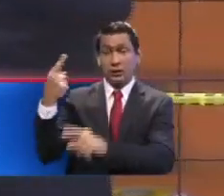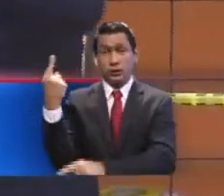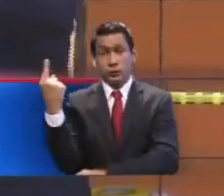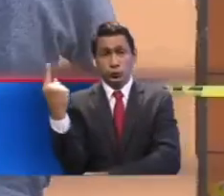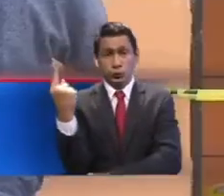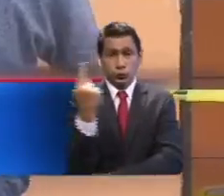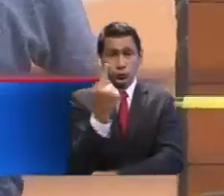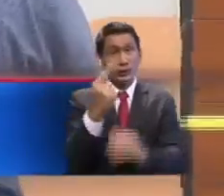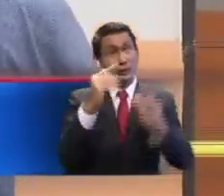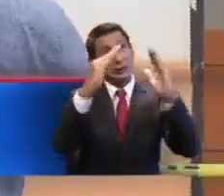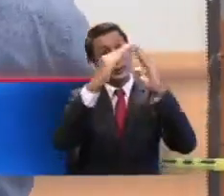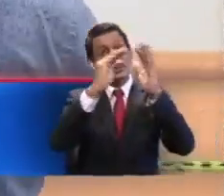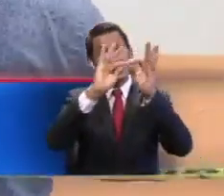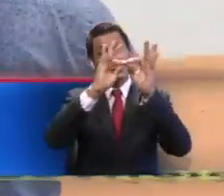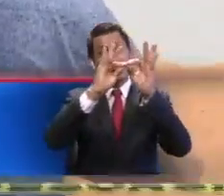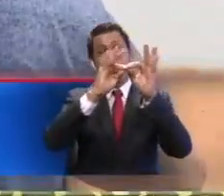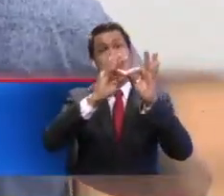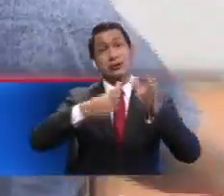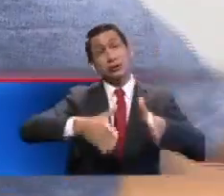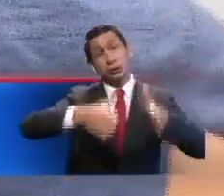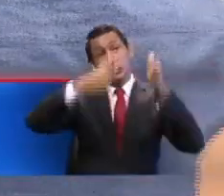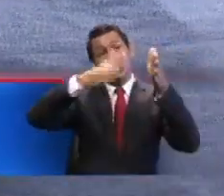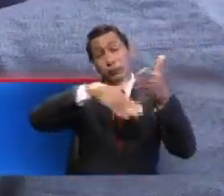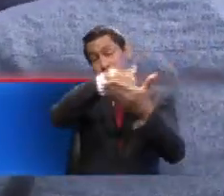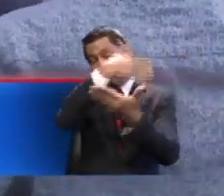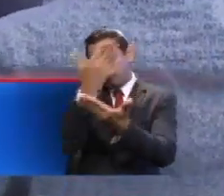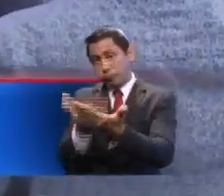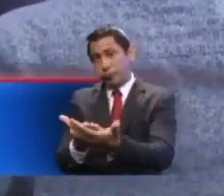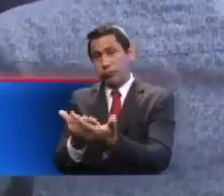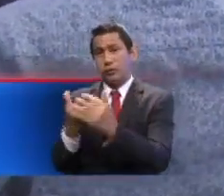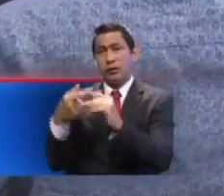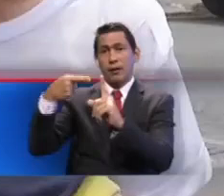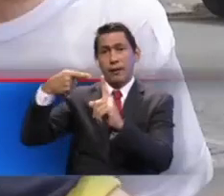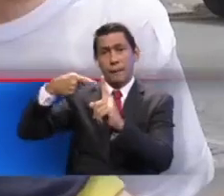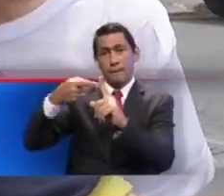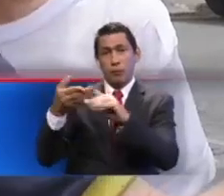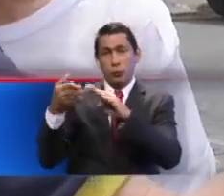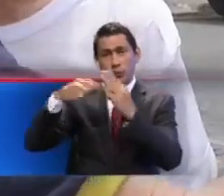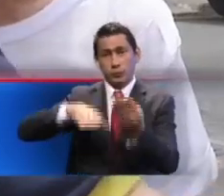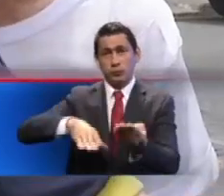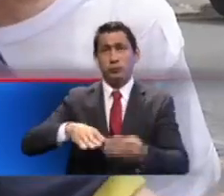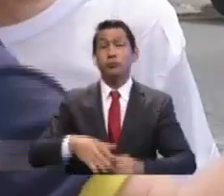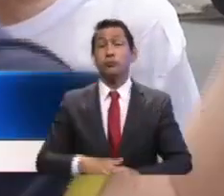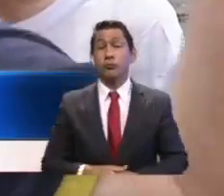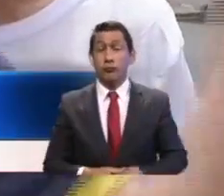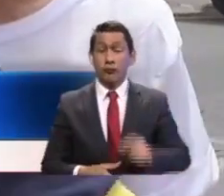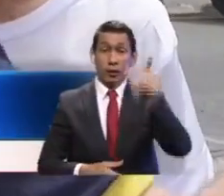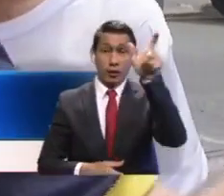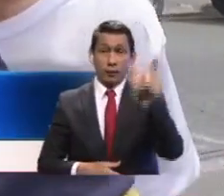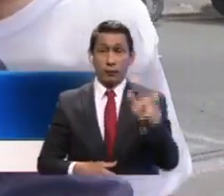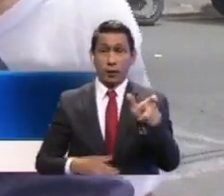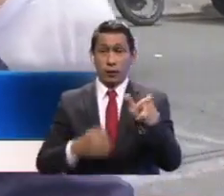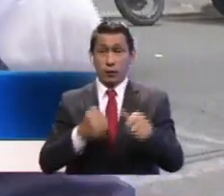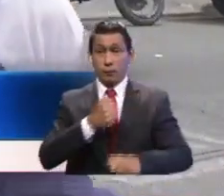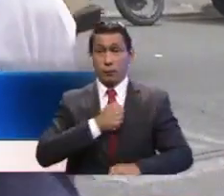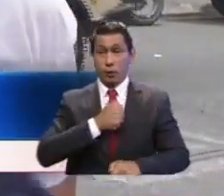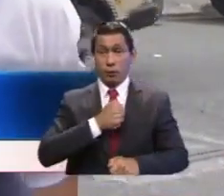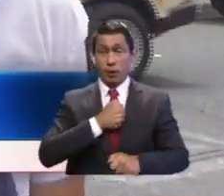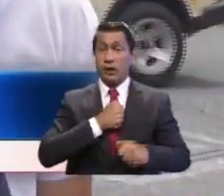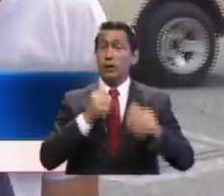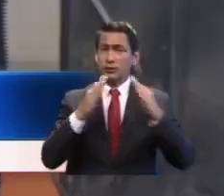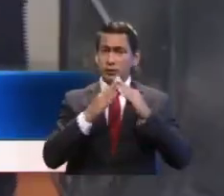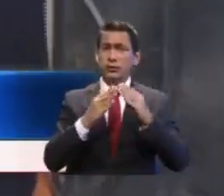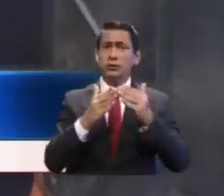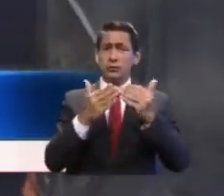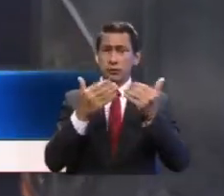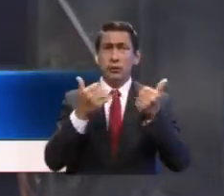aquí y se iba a la casa. Todos esos escombros encima la mató, de hecho. Y los dueños de casa alegan de que no, que sí había seguridad, y eso